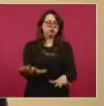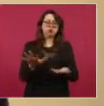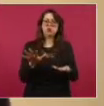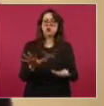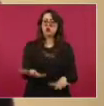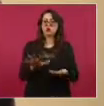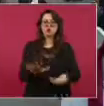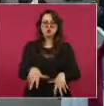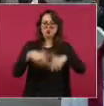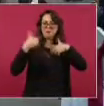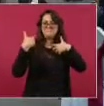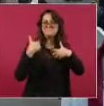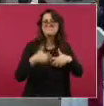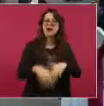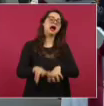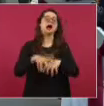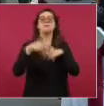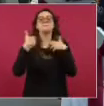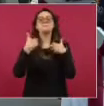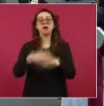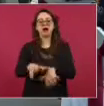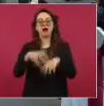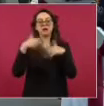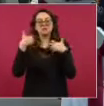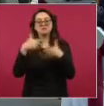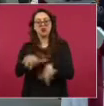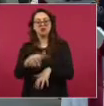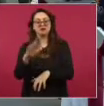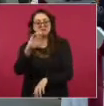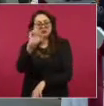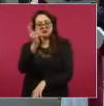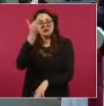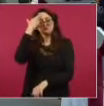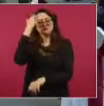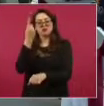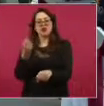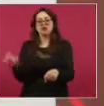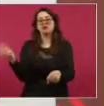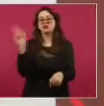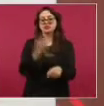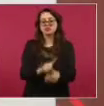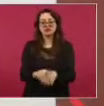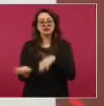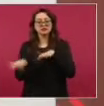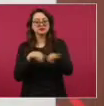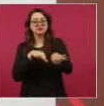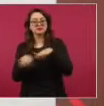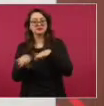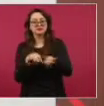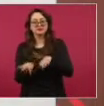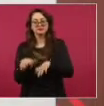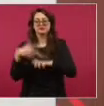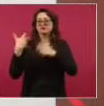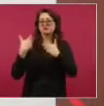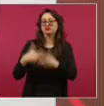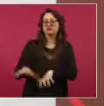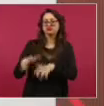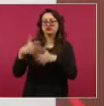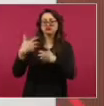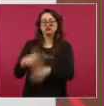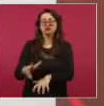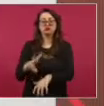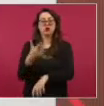tiempos manifestación celebrada el Día del Trabajo. Manifestación que fue organizada por la Casa del